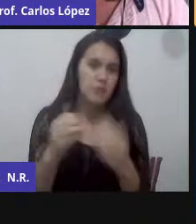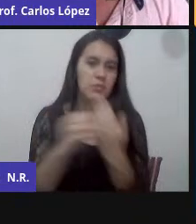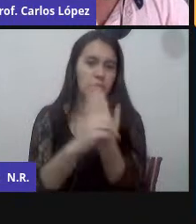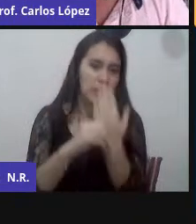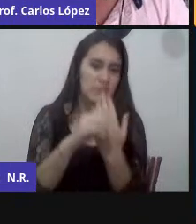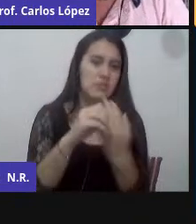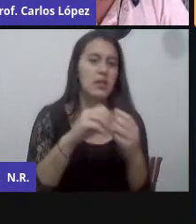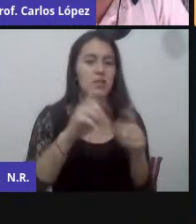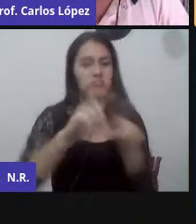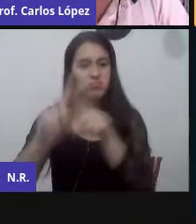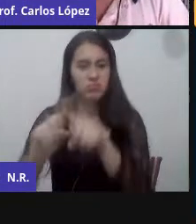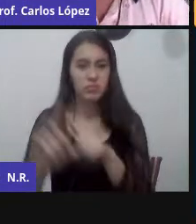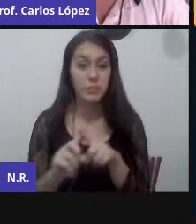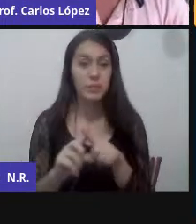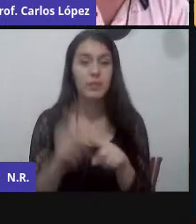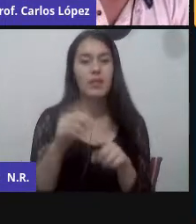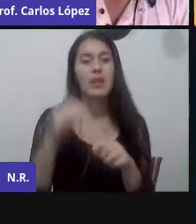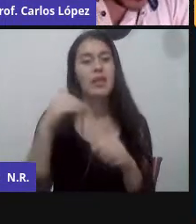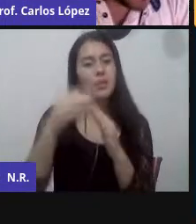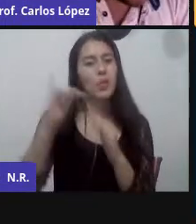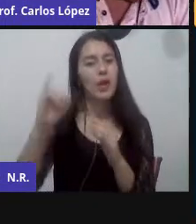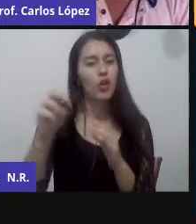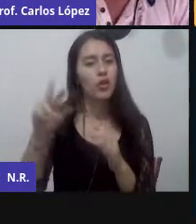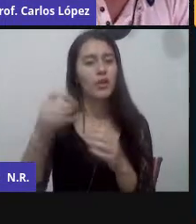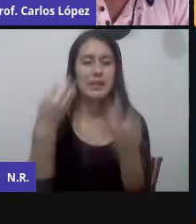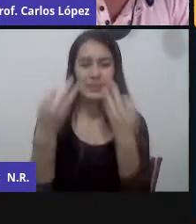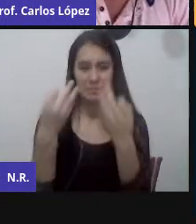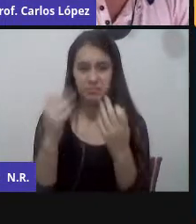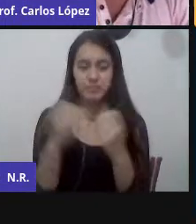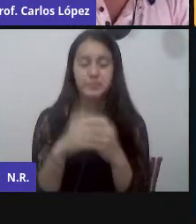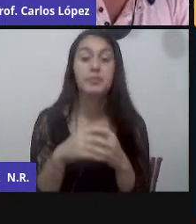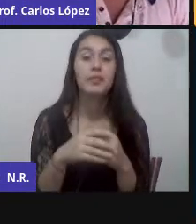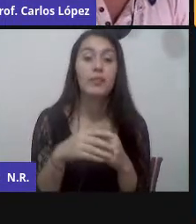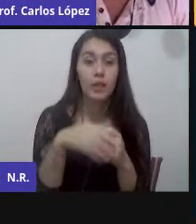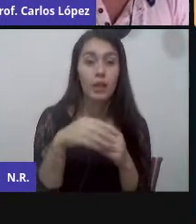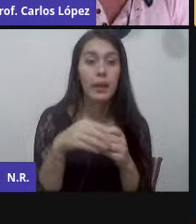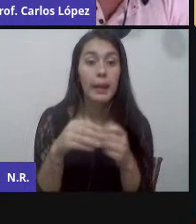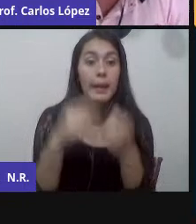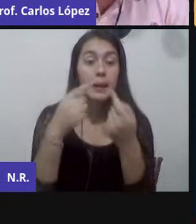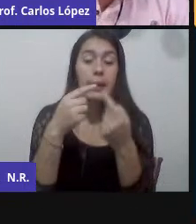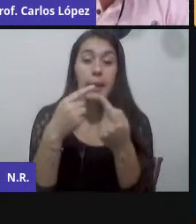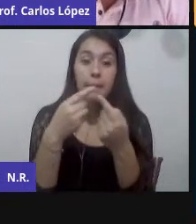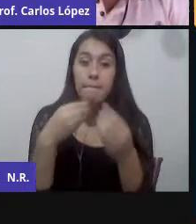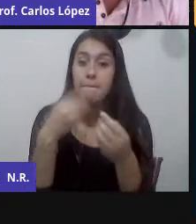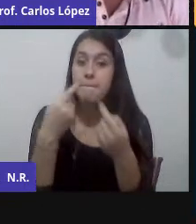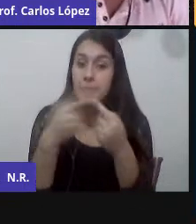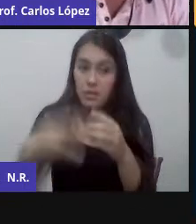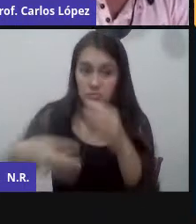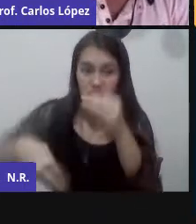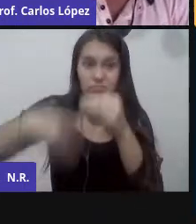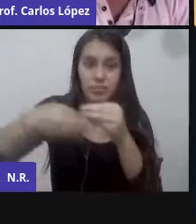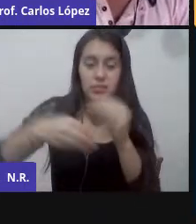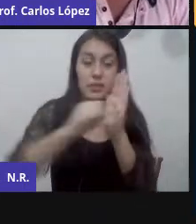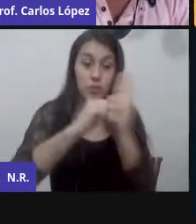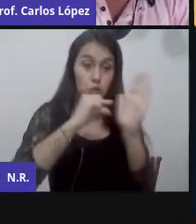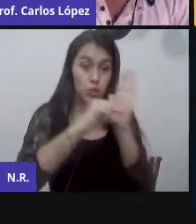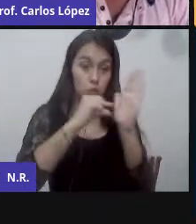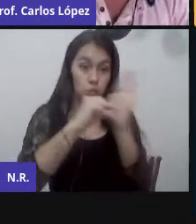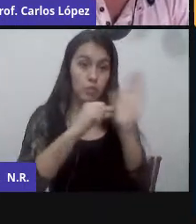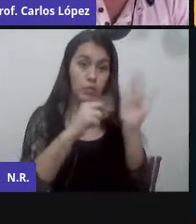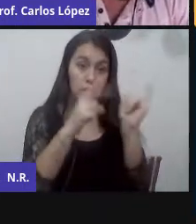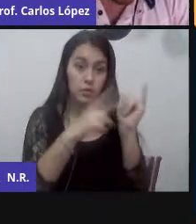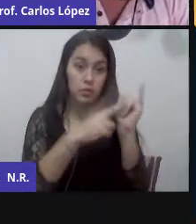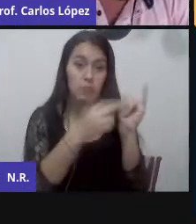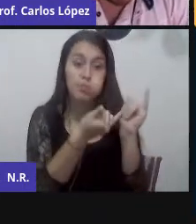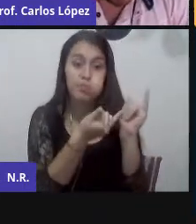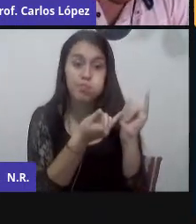nos va a explicar de qué se trata esa activación. Sin embargo, nosotros también vamos a dejar ahí un tutorial para las personas que puedan ver este video.